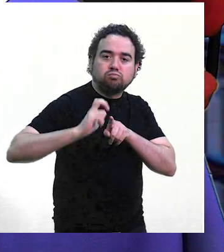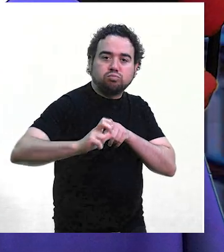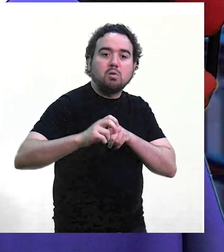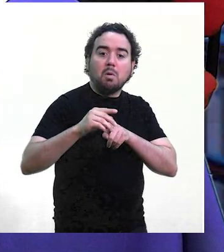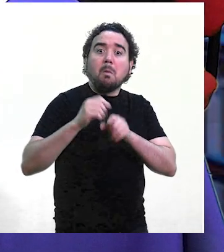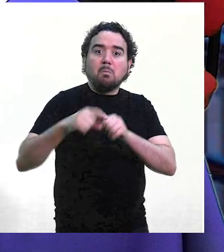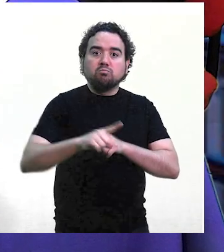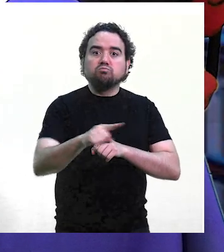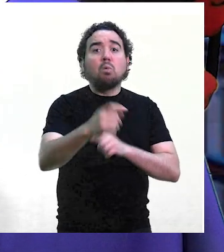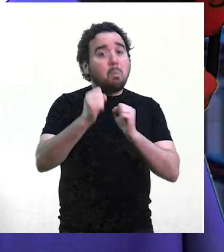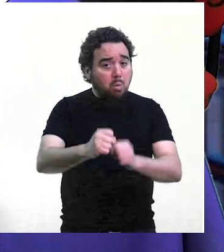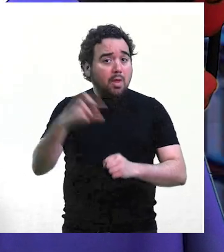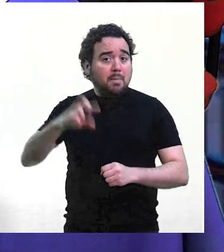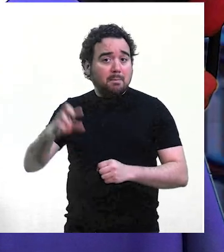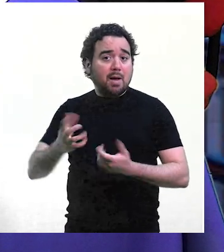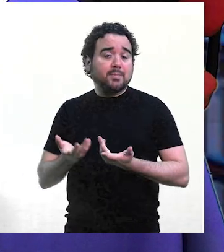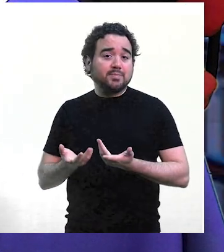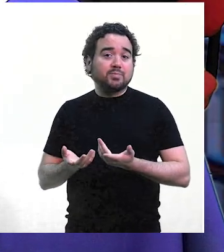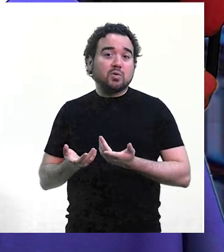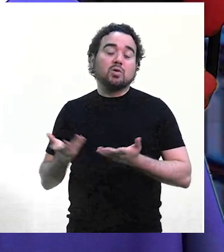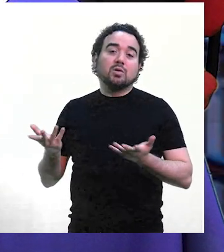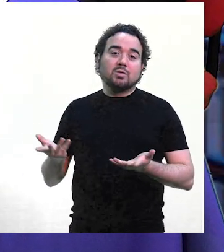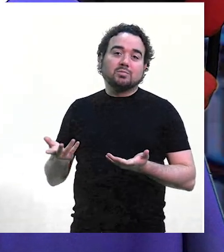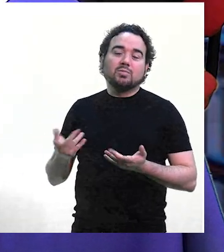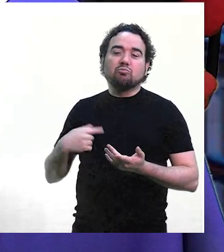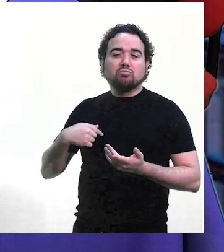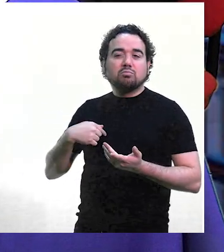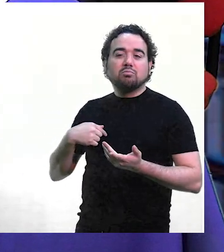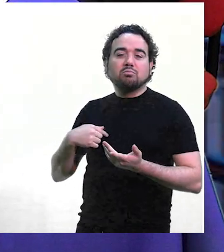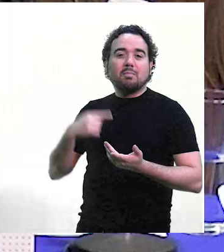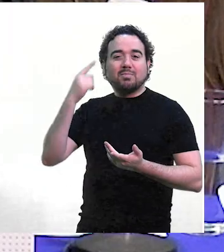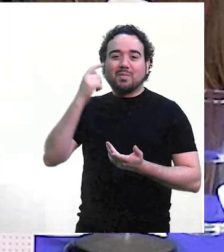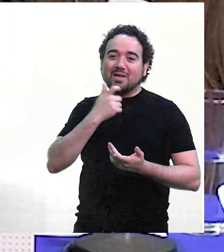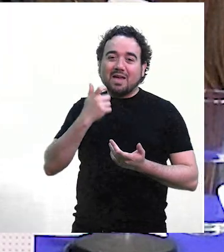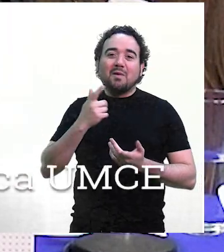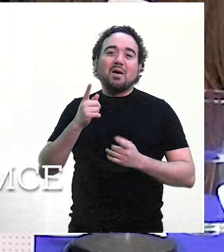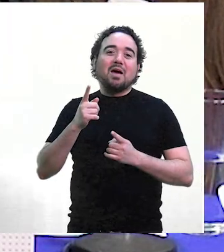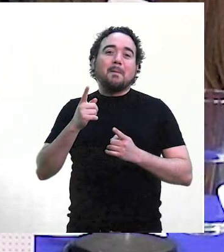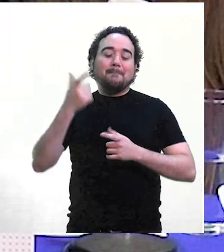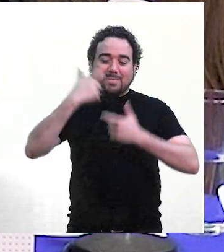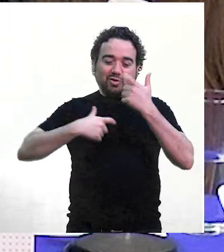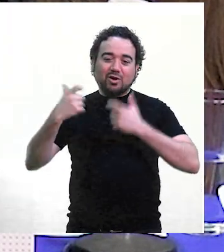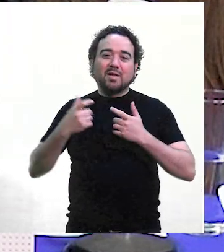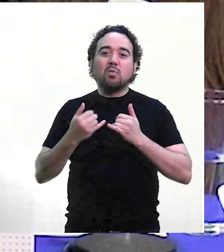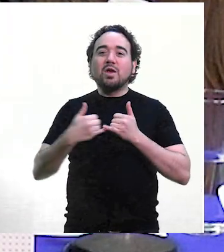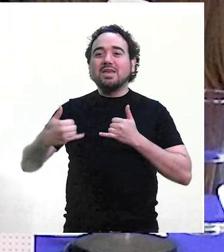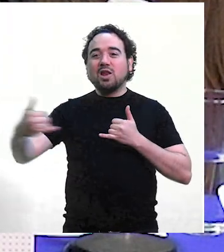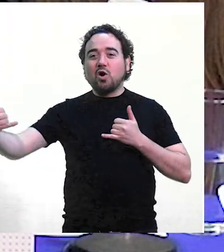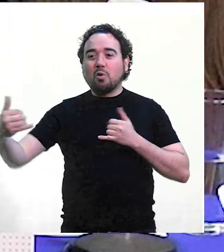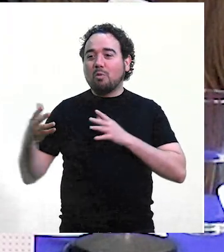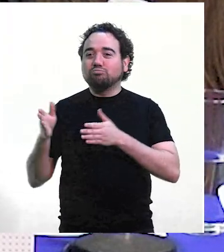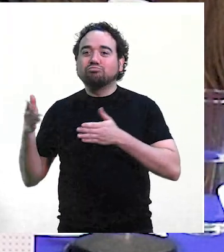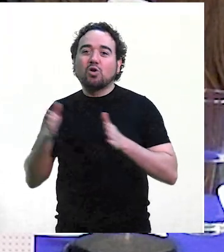realidad, sí. Bueno, las personas tenemos hilos conductores. Yo soy activista con los